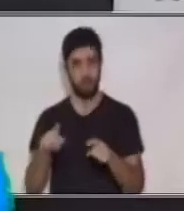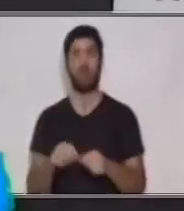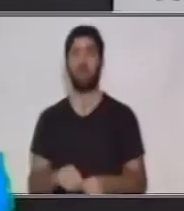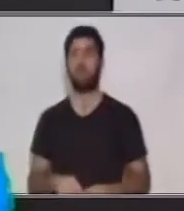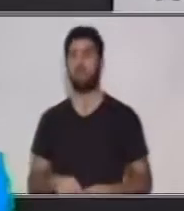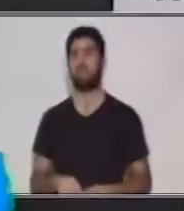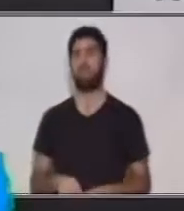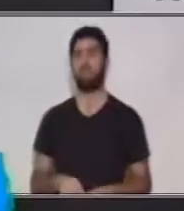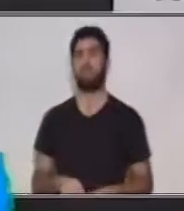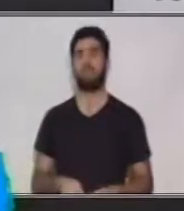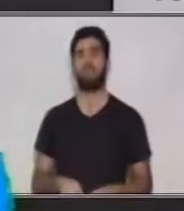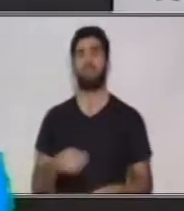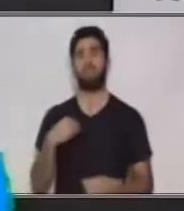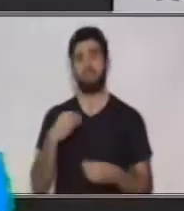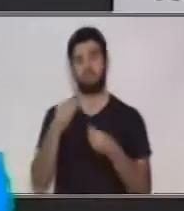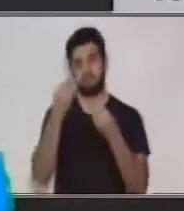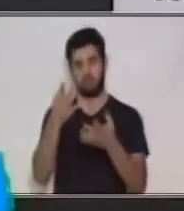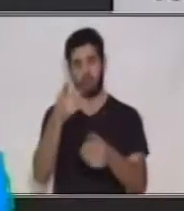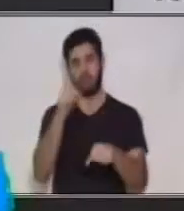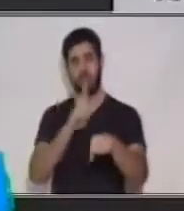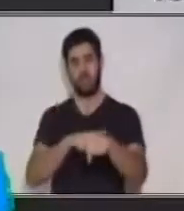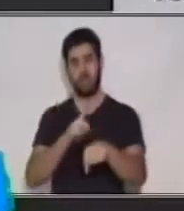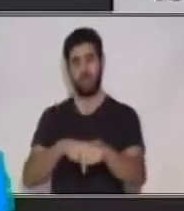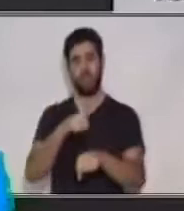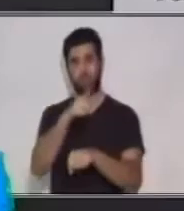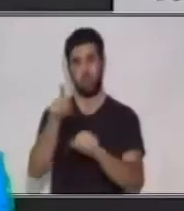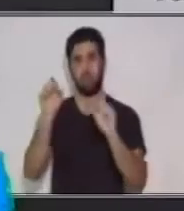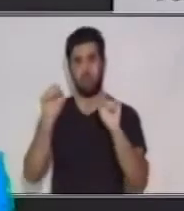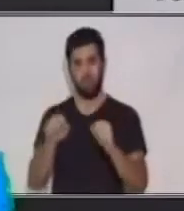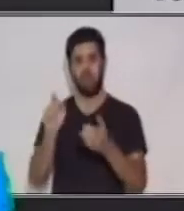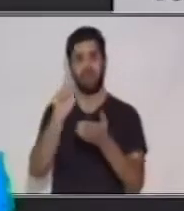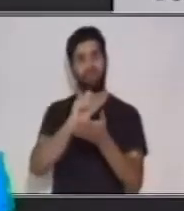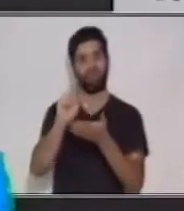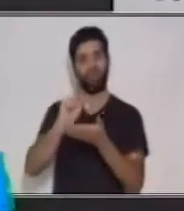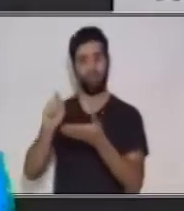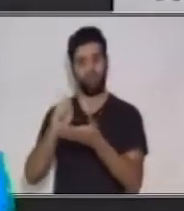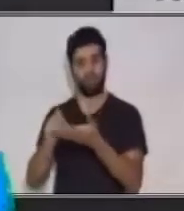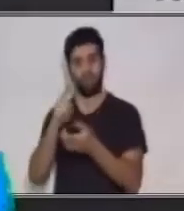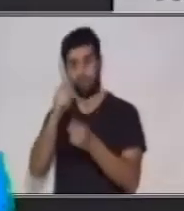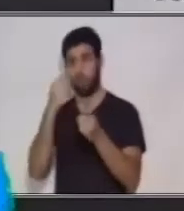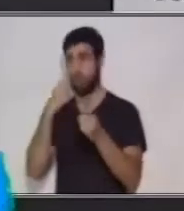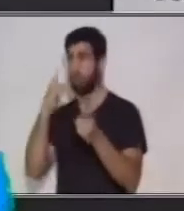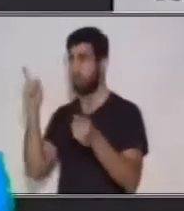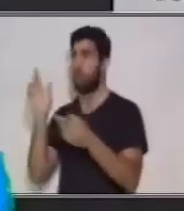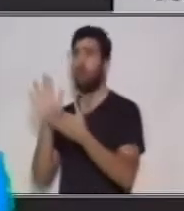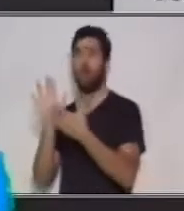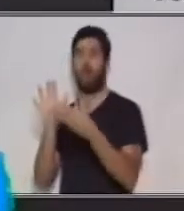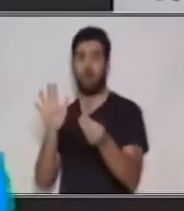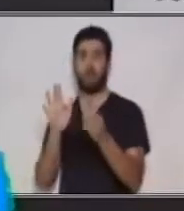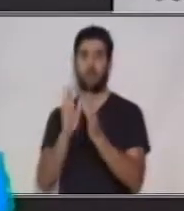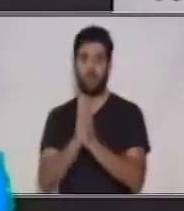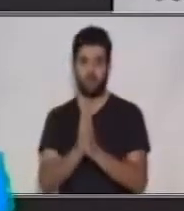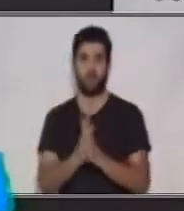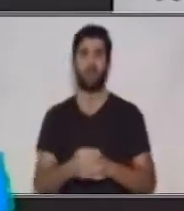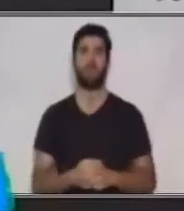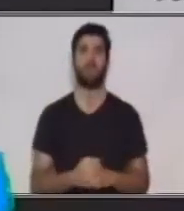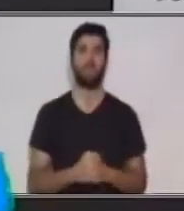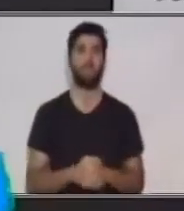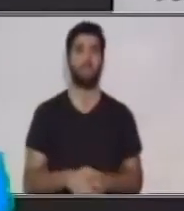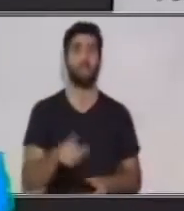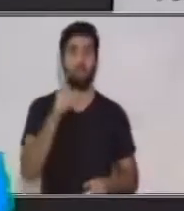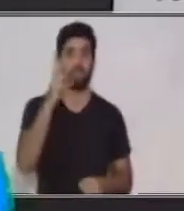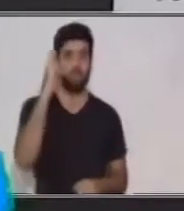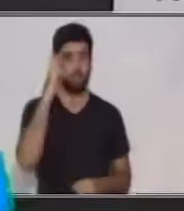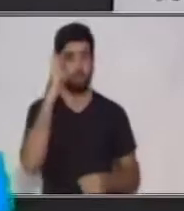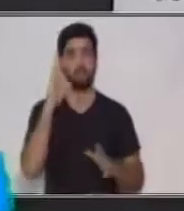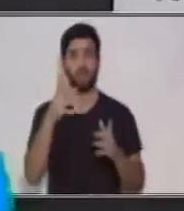dar unos minutos en casa para que tú puedas solucionar. Toma tu cuaderno, toma tus lapiceros y realiza la operación.